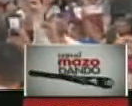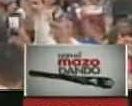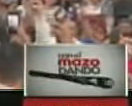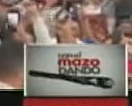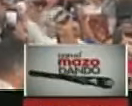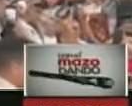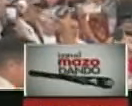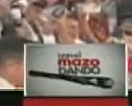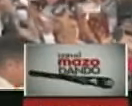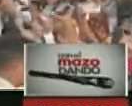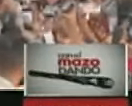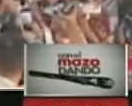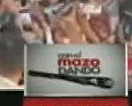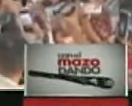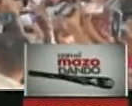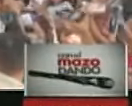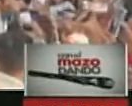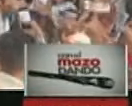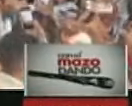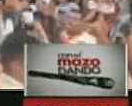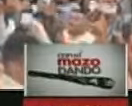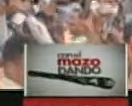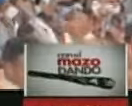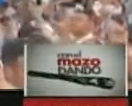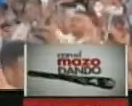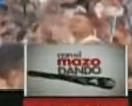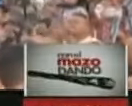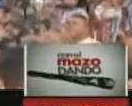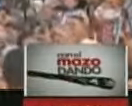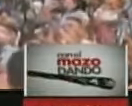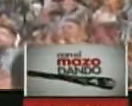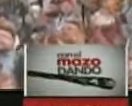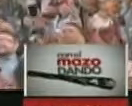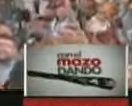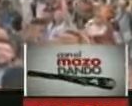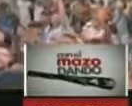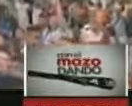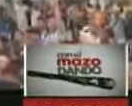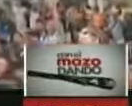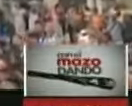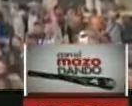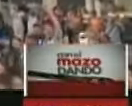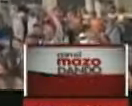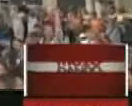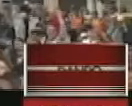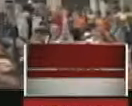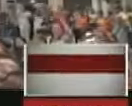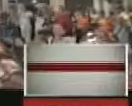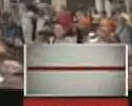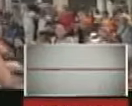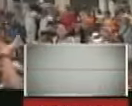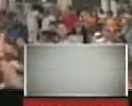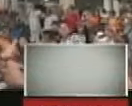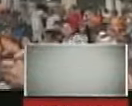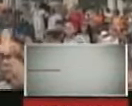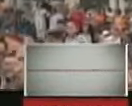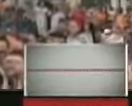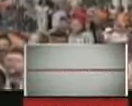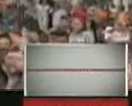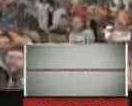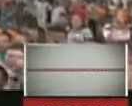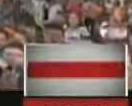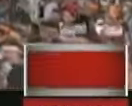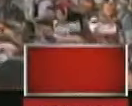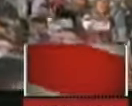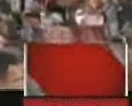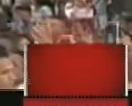a nadie. Mira, ahí está ese pueblo, mira. Y recogí carpetas, papelitos. Es una de las